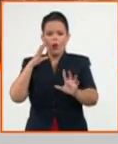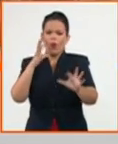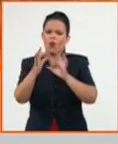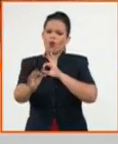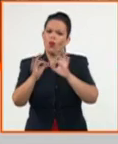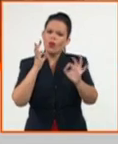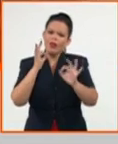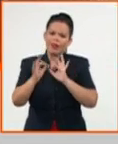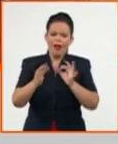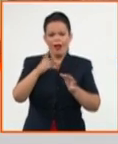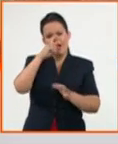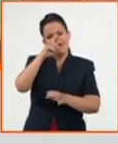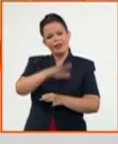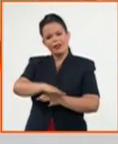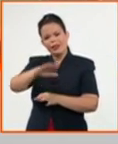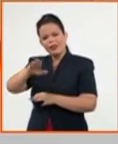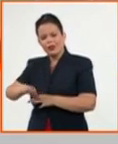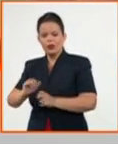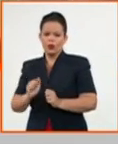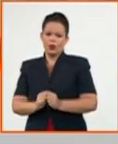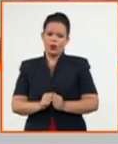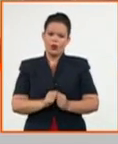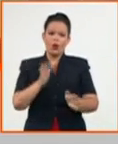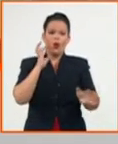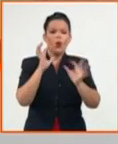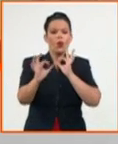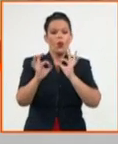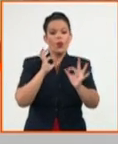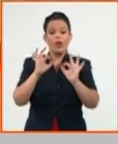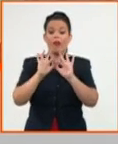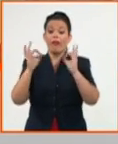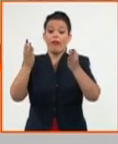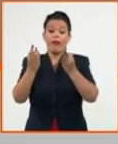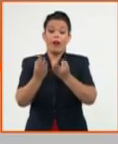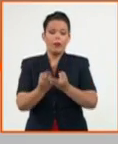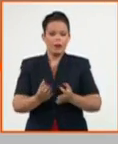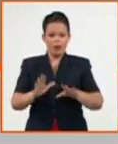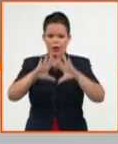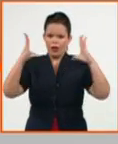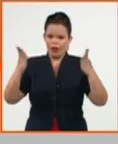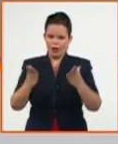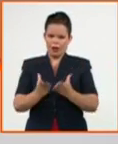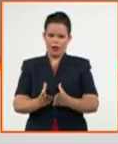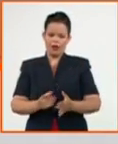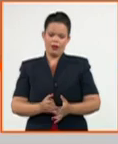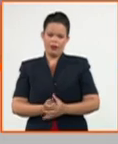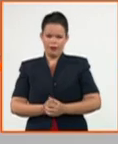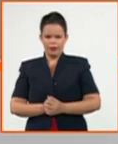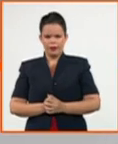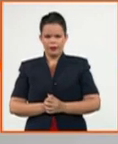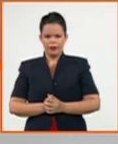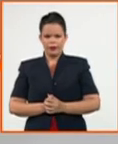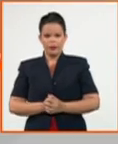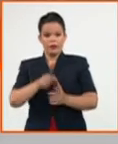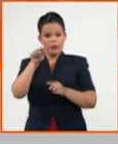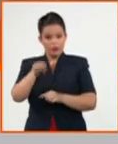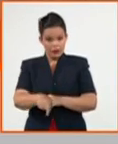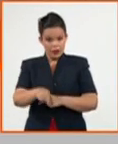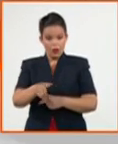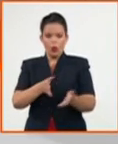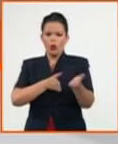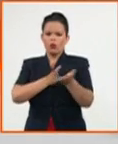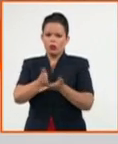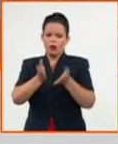no para la familia y para la sociedad en definitiva en cuba la población pediátrica en ese empeño estamos bueno